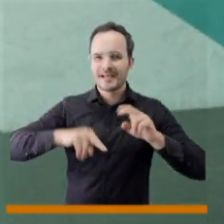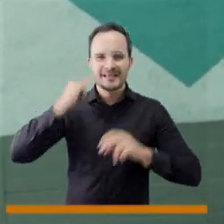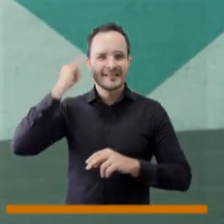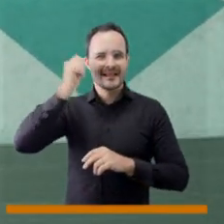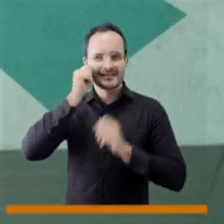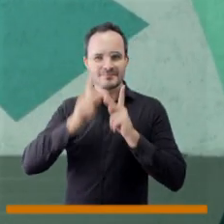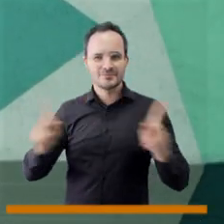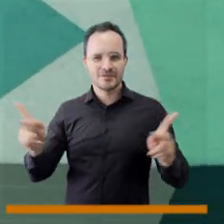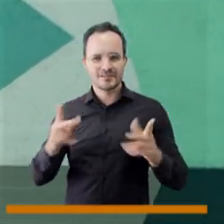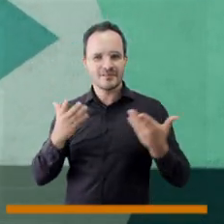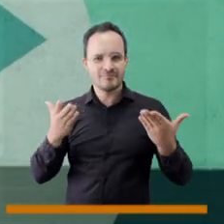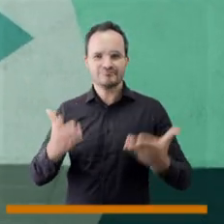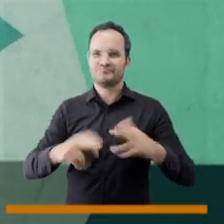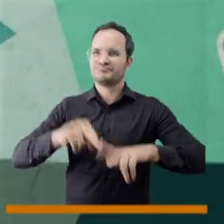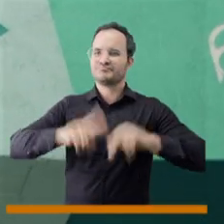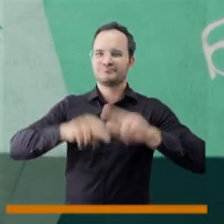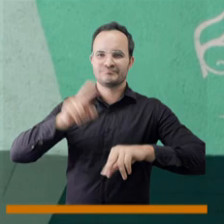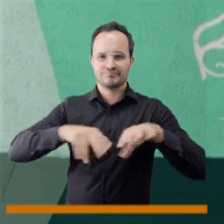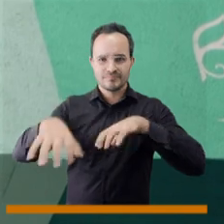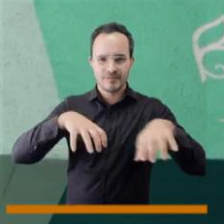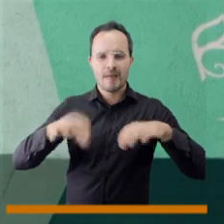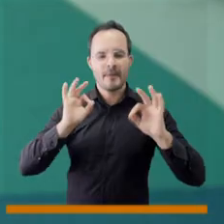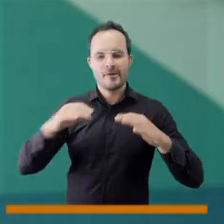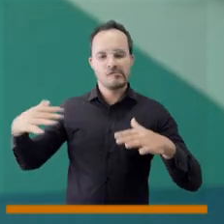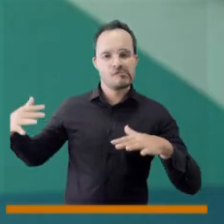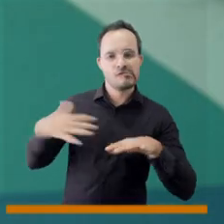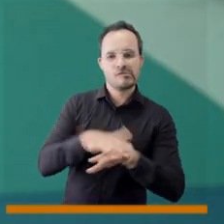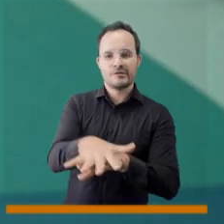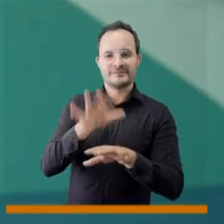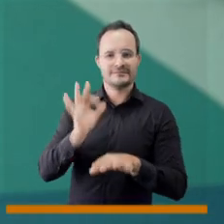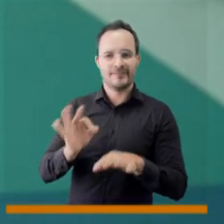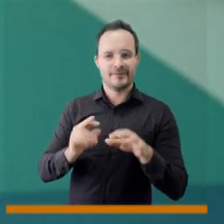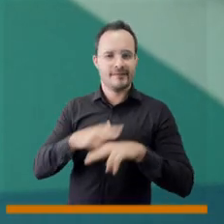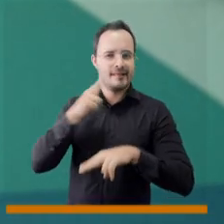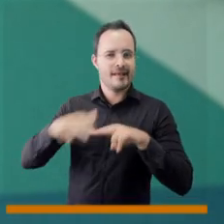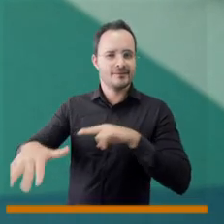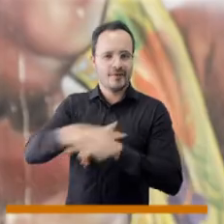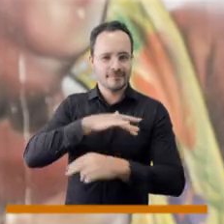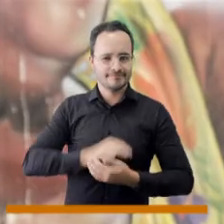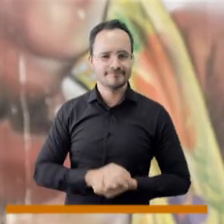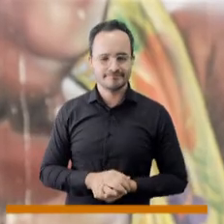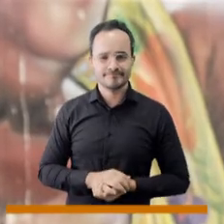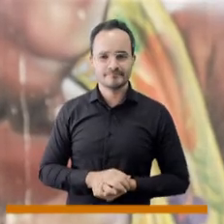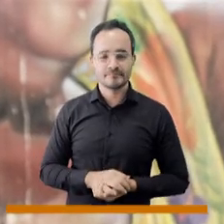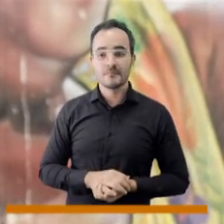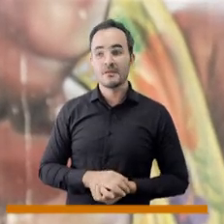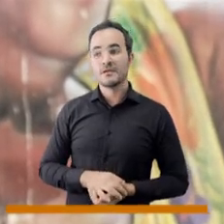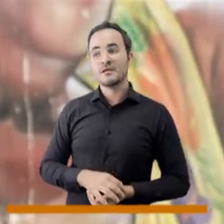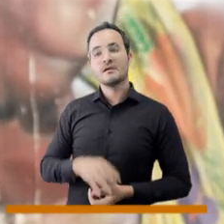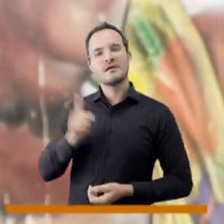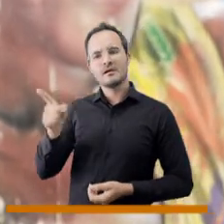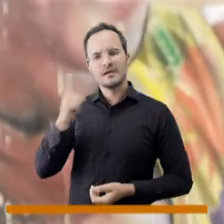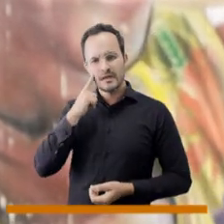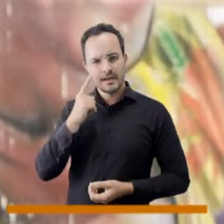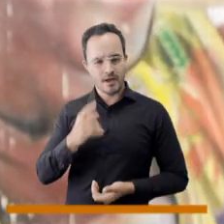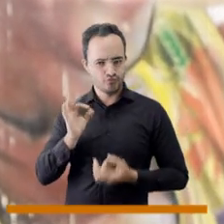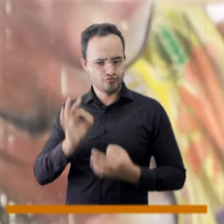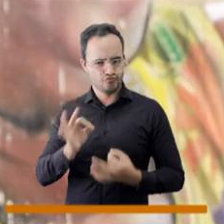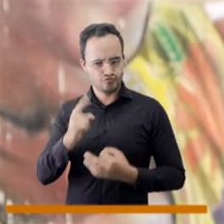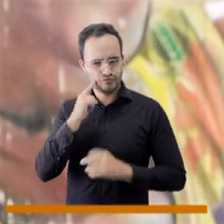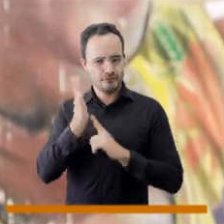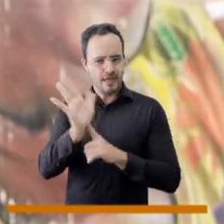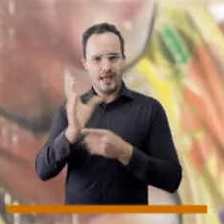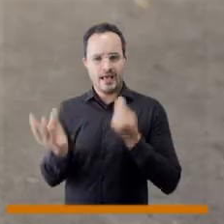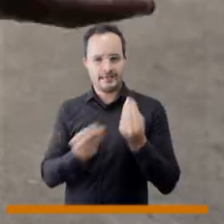las construcciones humanas han llegado a un lugar poblado por naturaleza y vegetación. La mina se trabaja con